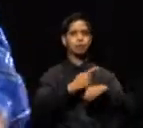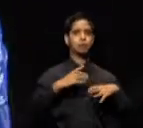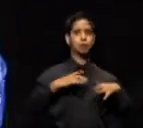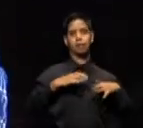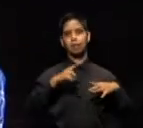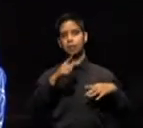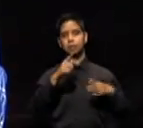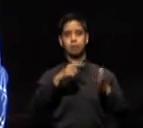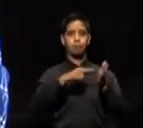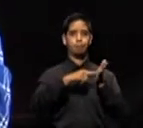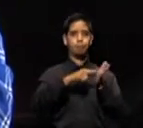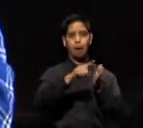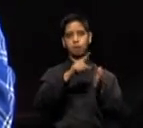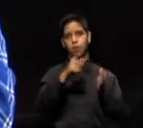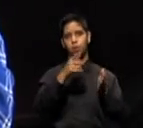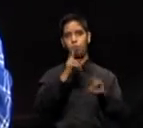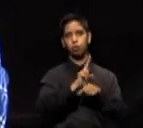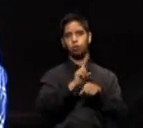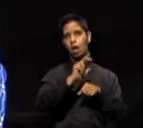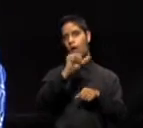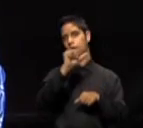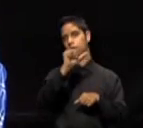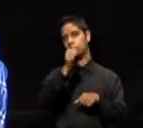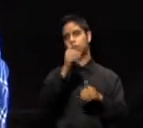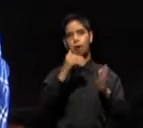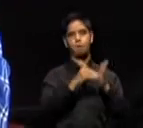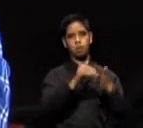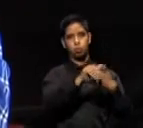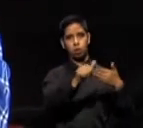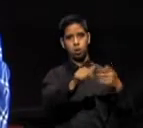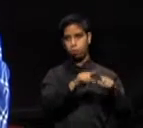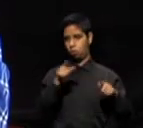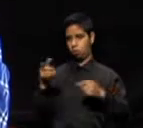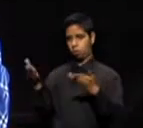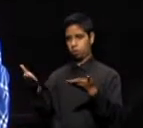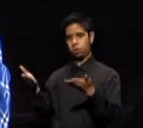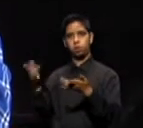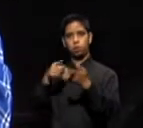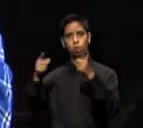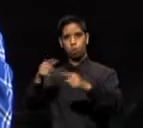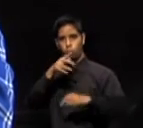gastan miles de dólares. Sin embargo, aquí se le da albergue a mujeres